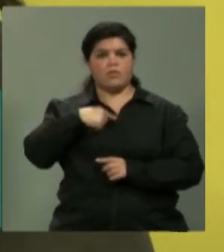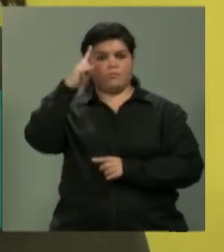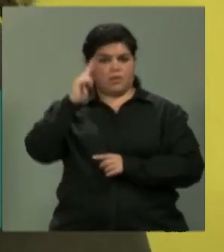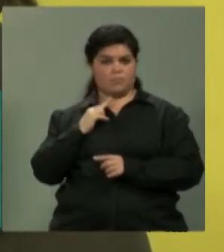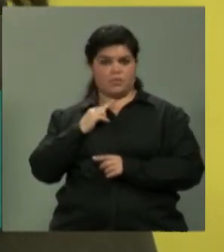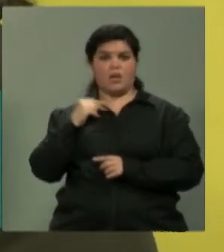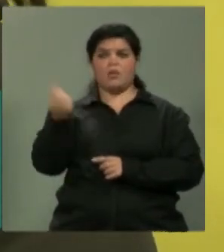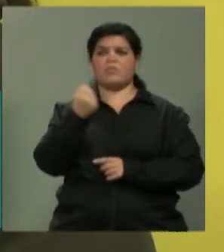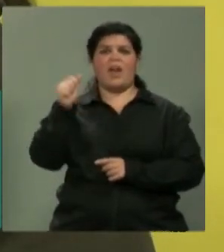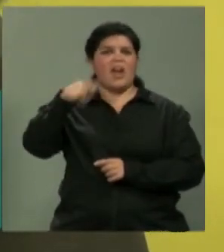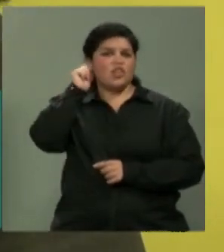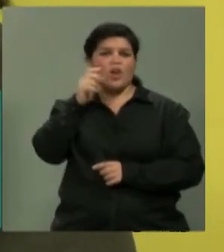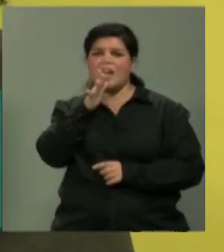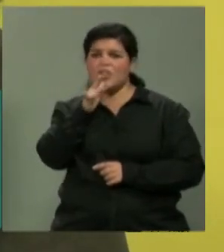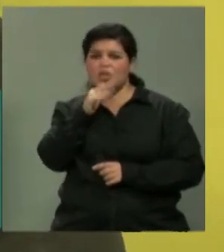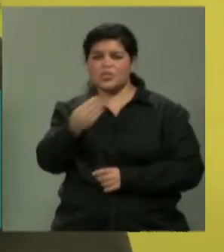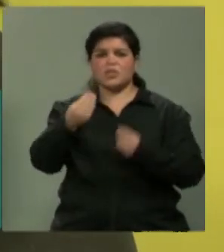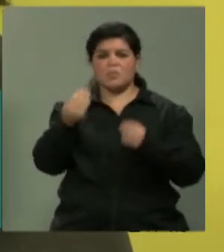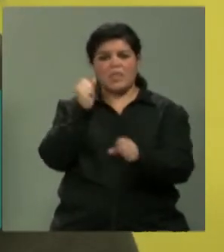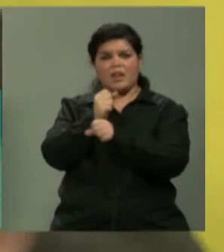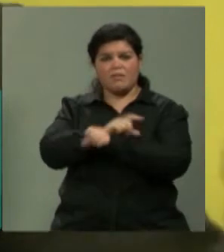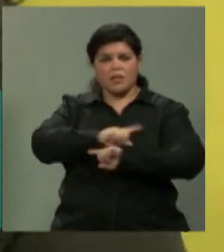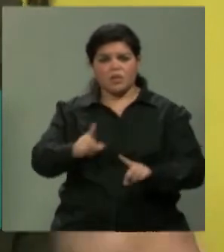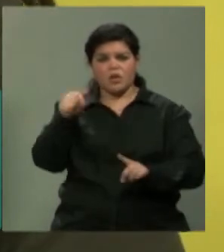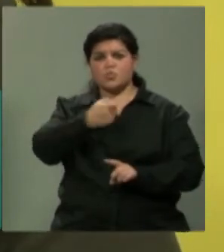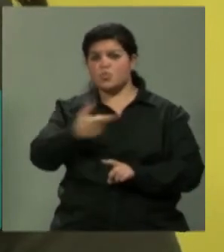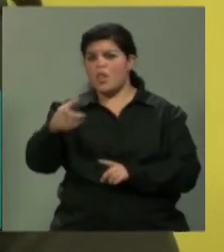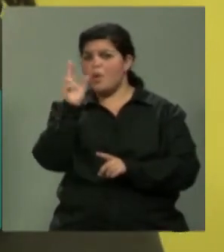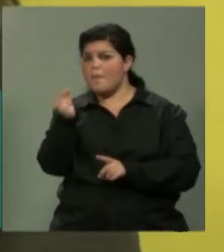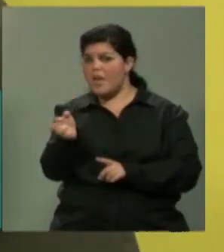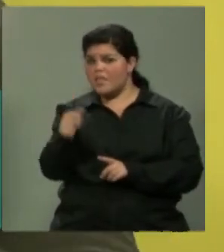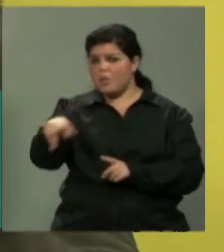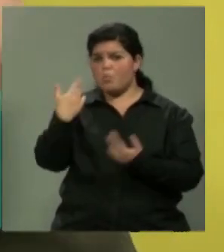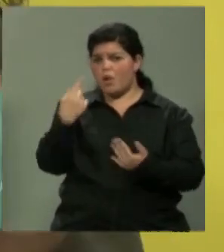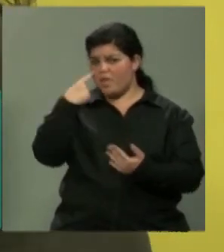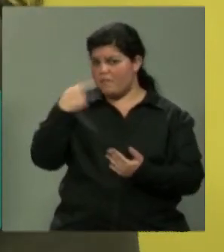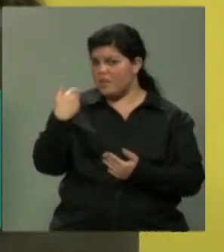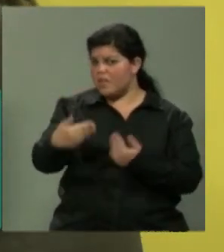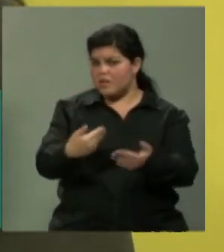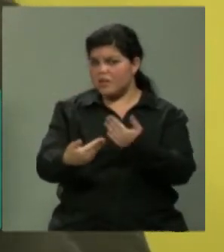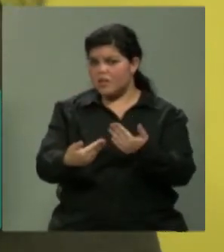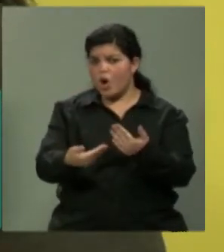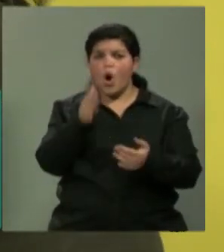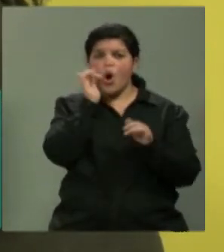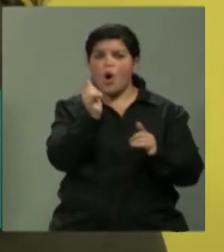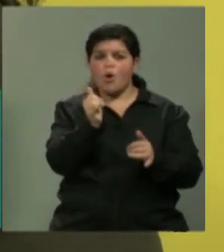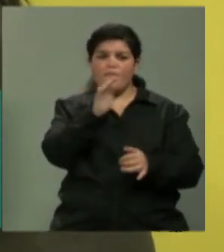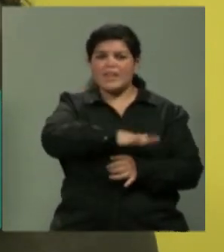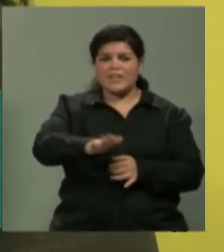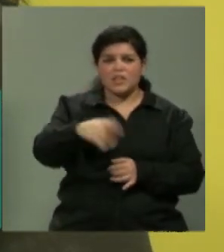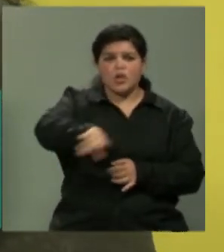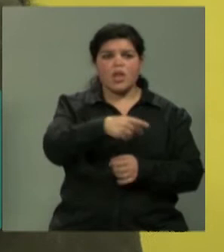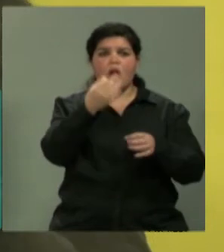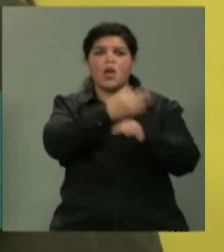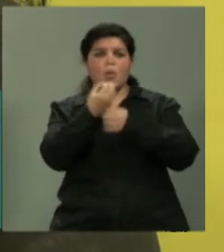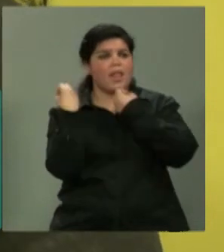pibe de 14 años no sale a trabajar. ¿Qué alcanza? ¿El sueldo de los padres para vivir? Un montón de chicos tienen que dejar de ir a la escuela incluso para poder